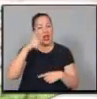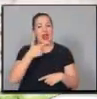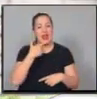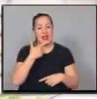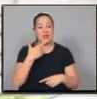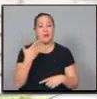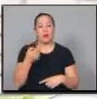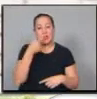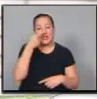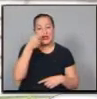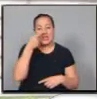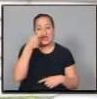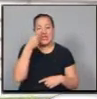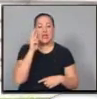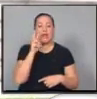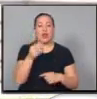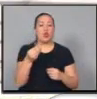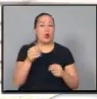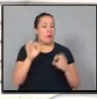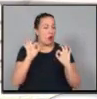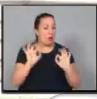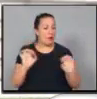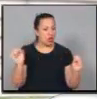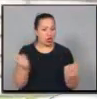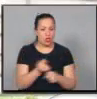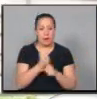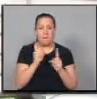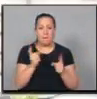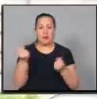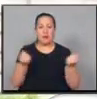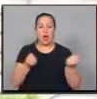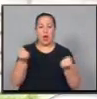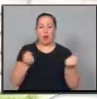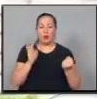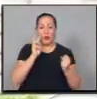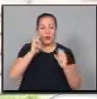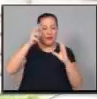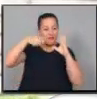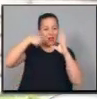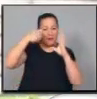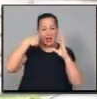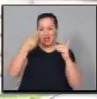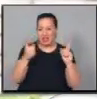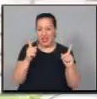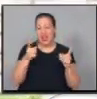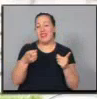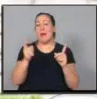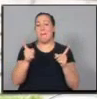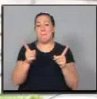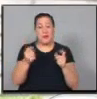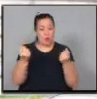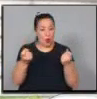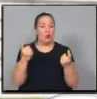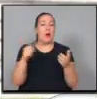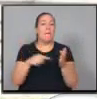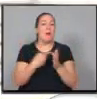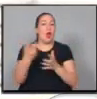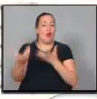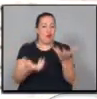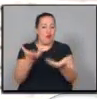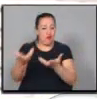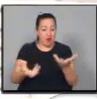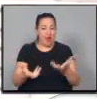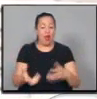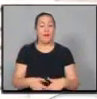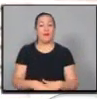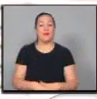es interesante ver cómo quedó completamente destruido. Es el mismo auto que se ve allí en la filmación, obviamente no incendiado, después sale del